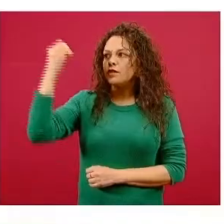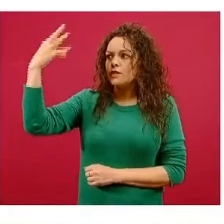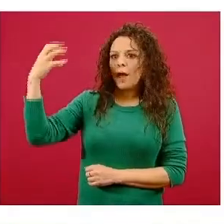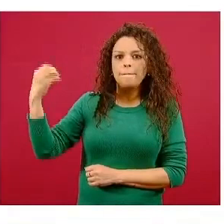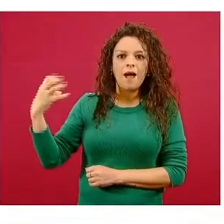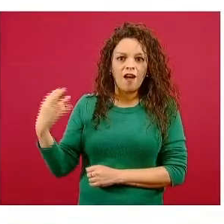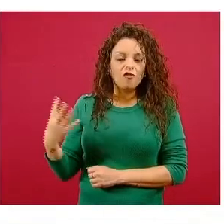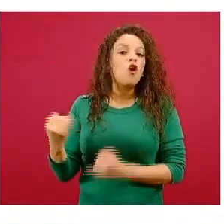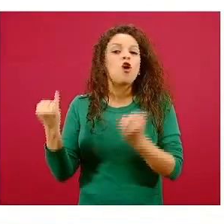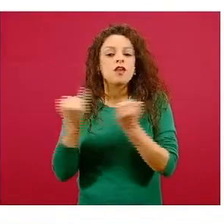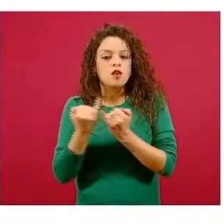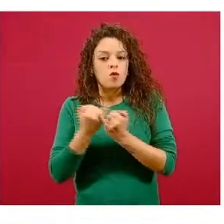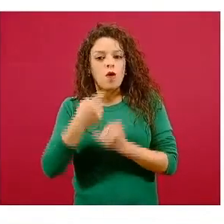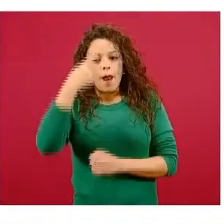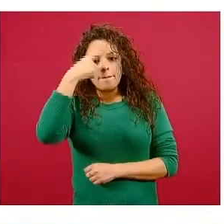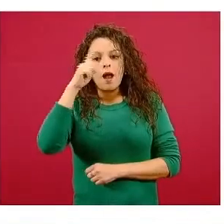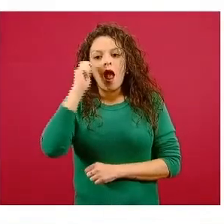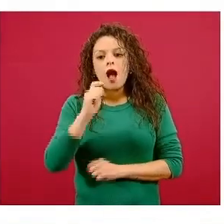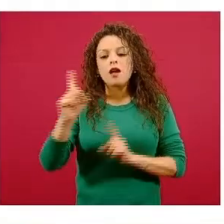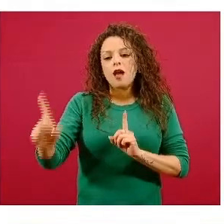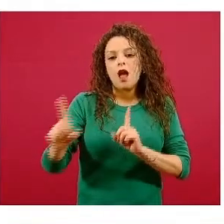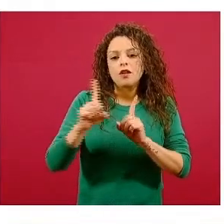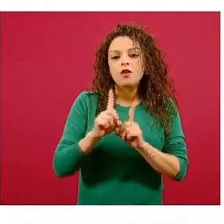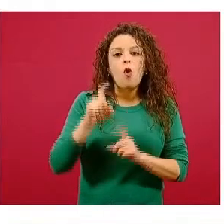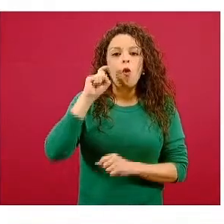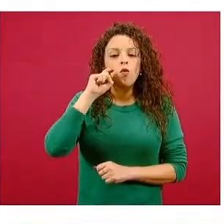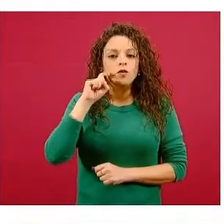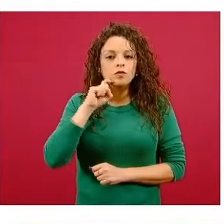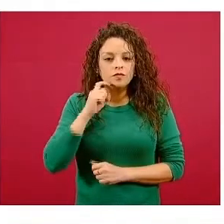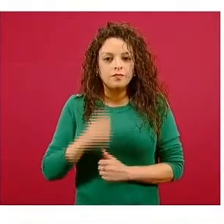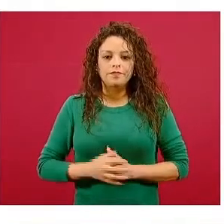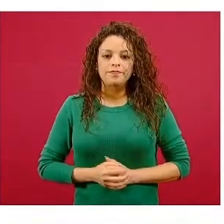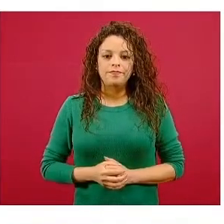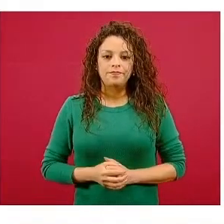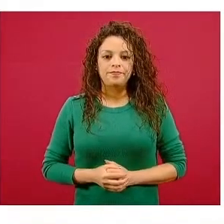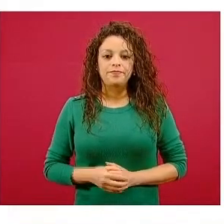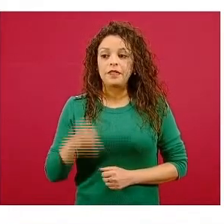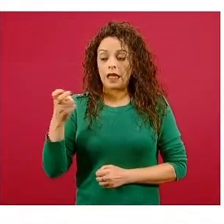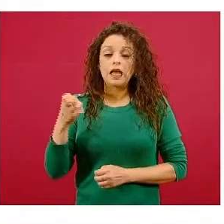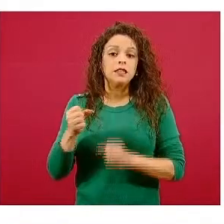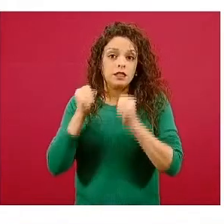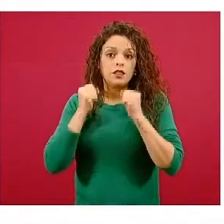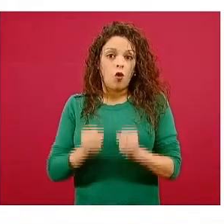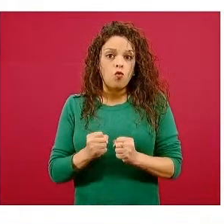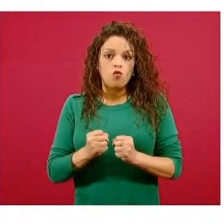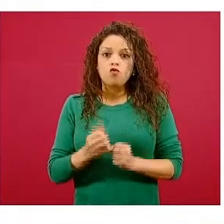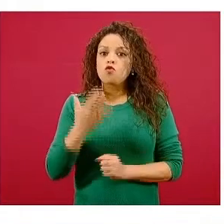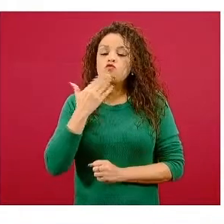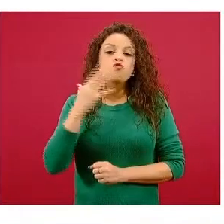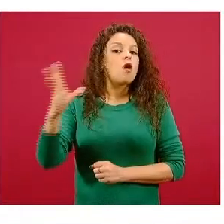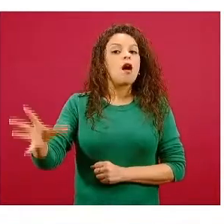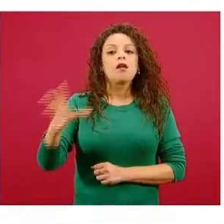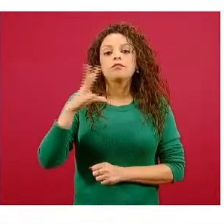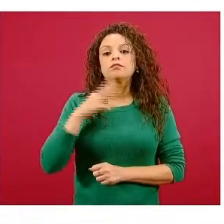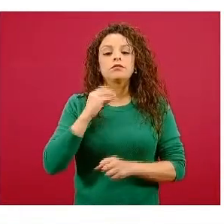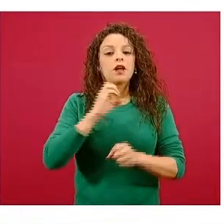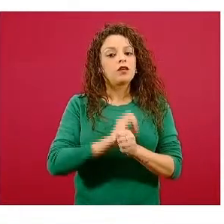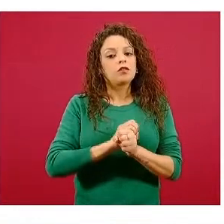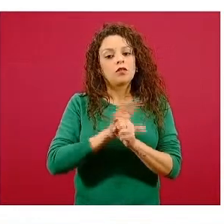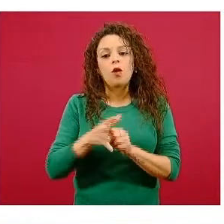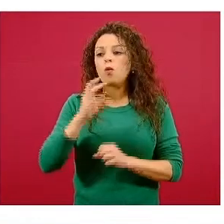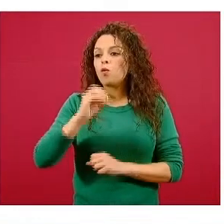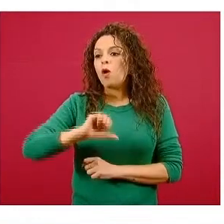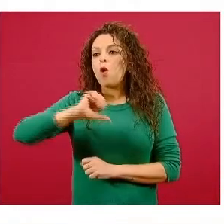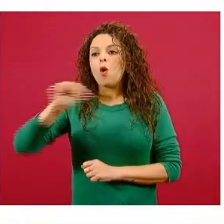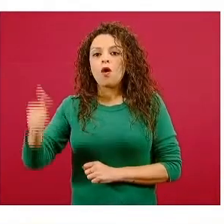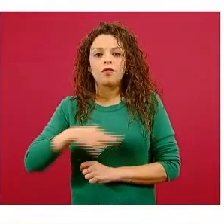tenemos diferentes puntos, ¿no? Lo seguro, donde no les va a dar COVID y no van a adquirir otra infección de transmisión sexual,